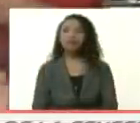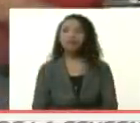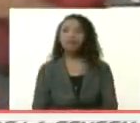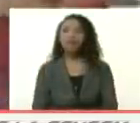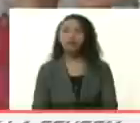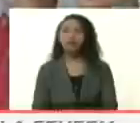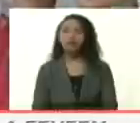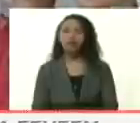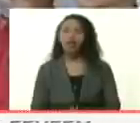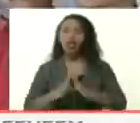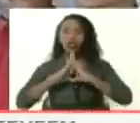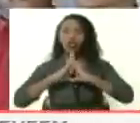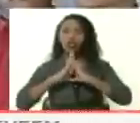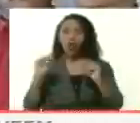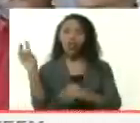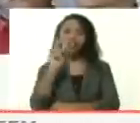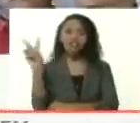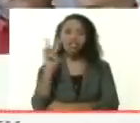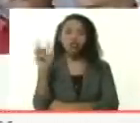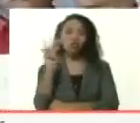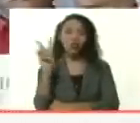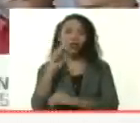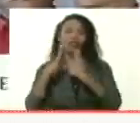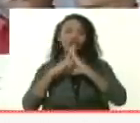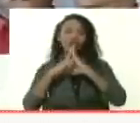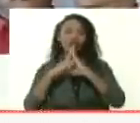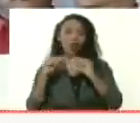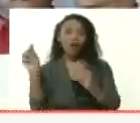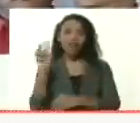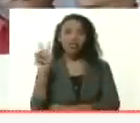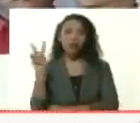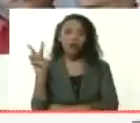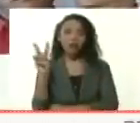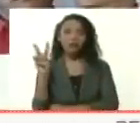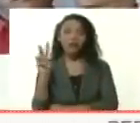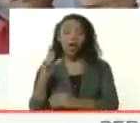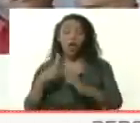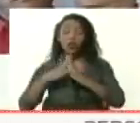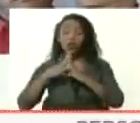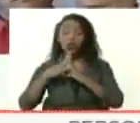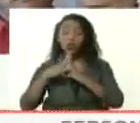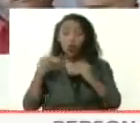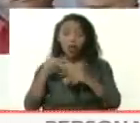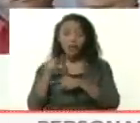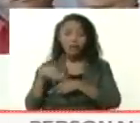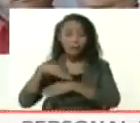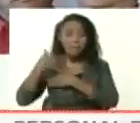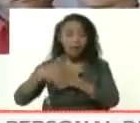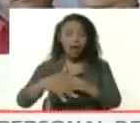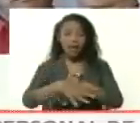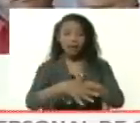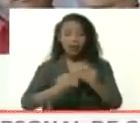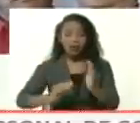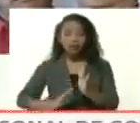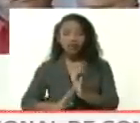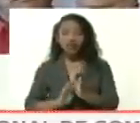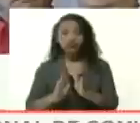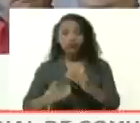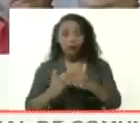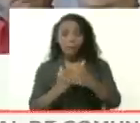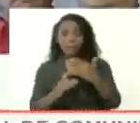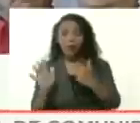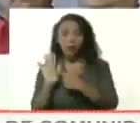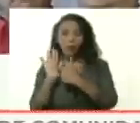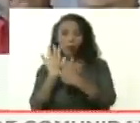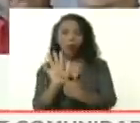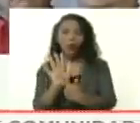Y en toda Venezuela, ¿verdad? De toda esta marcha ha surgido la única verdad que